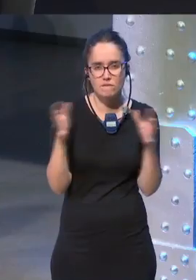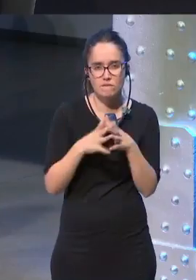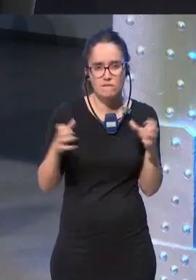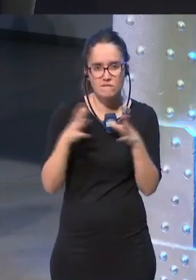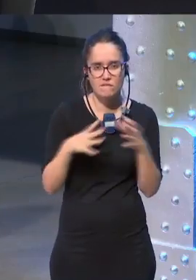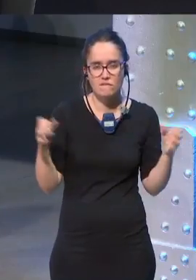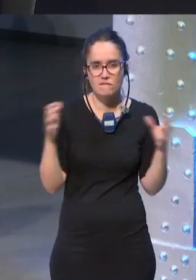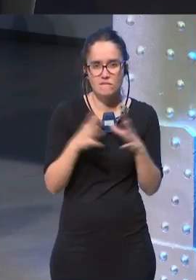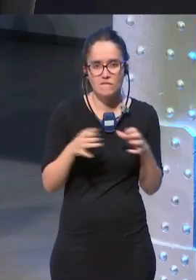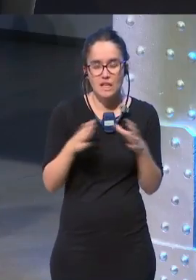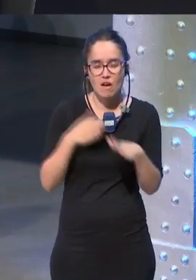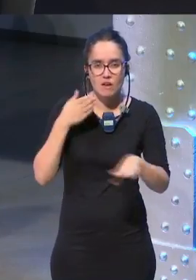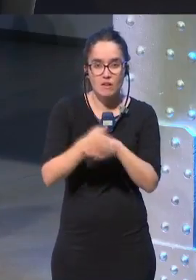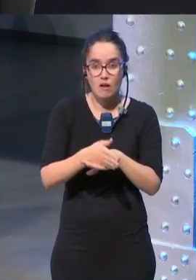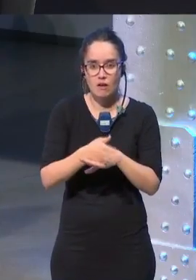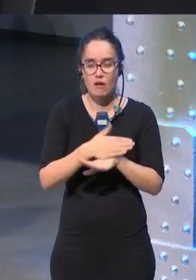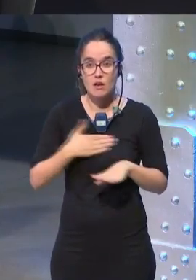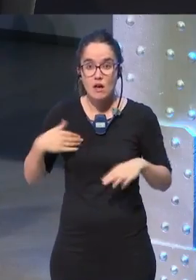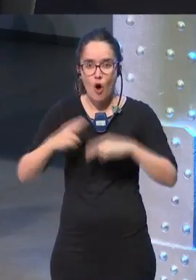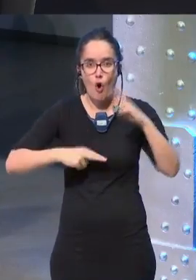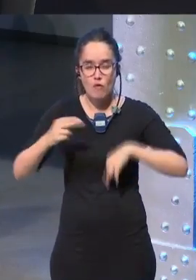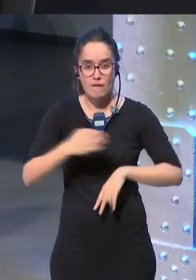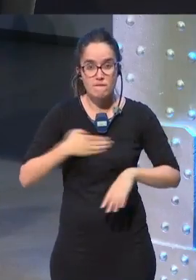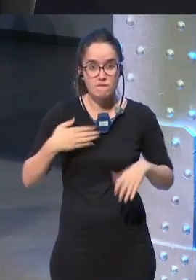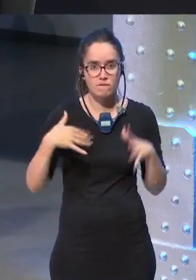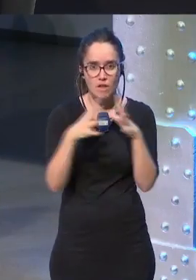a la obra.